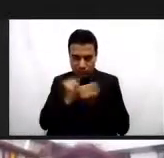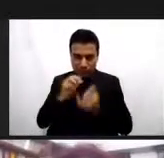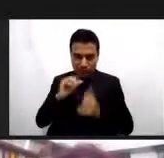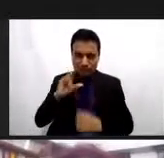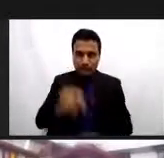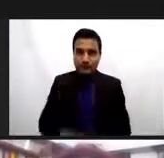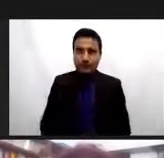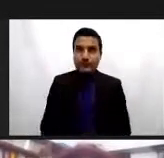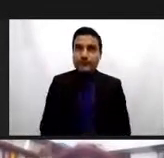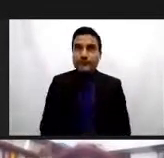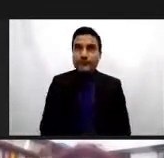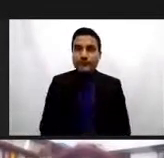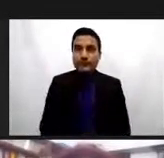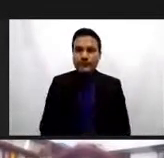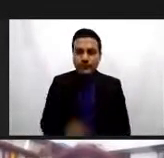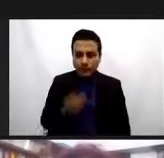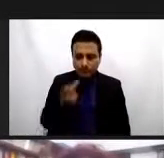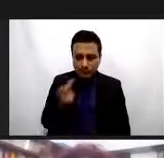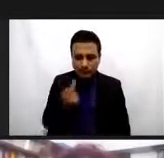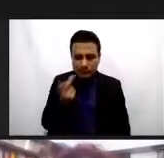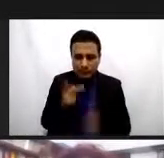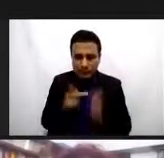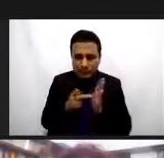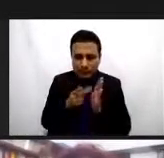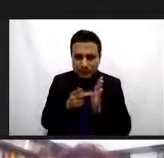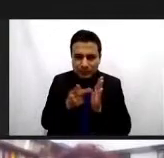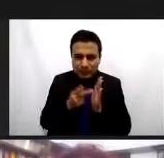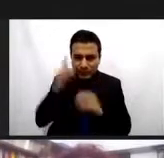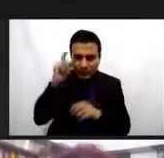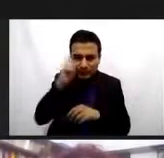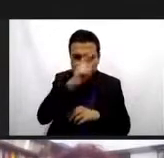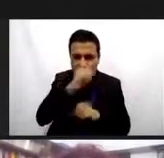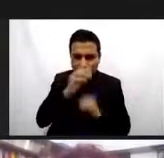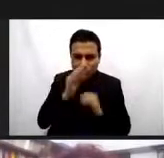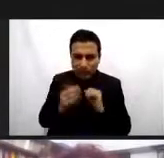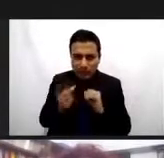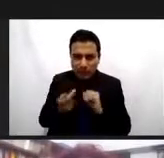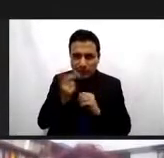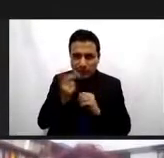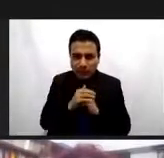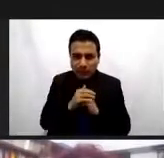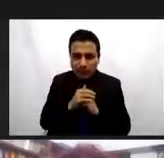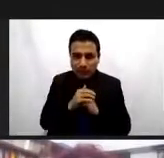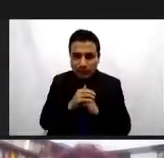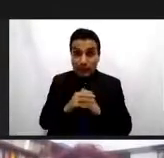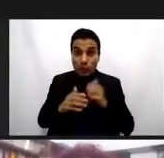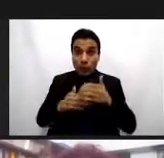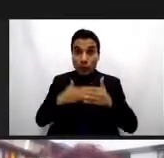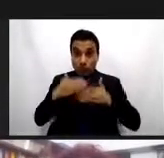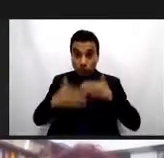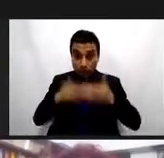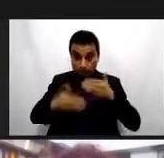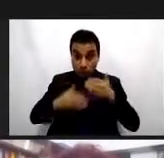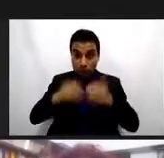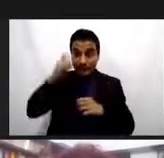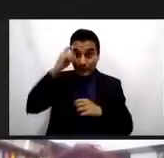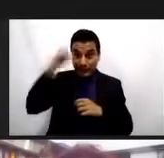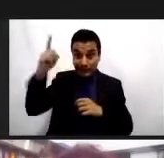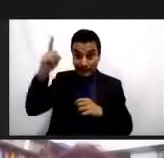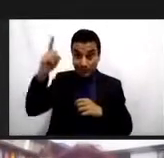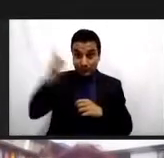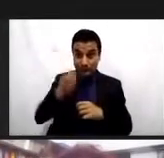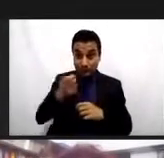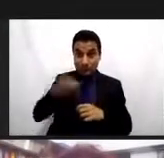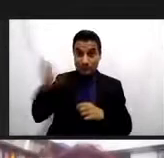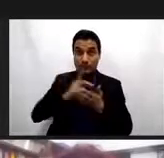ver, repetímela esa pregunta, pero resultó muy compleja, esta última. ¿Será que el proceso creativo llegue a ser un